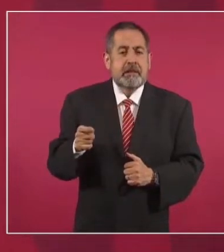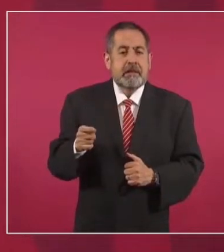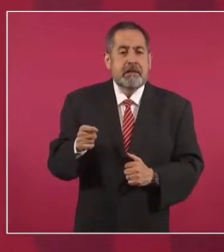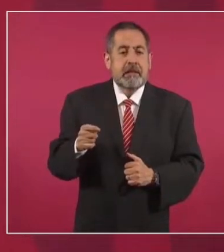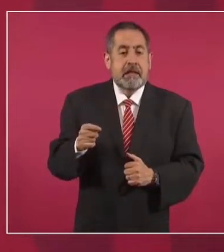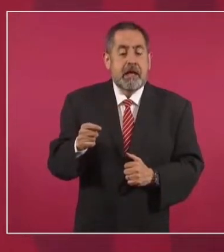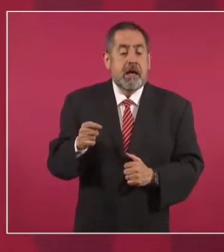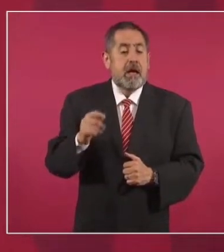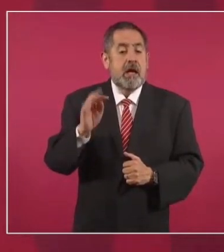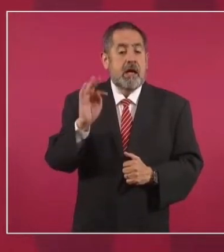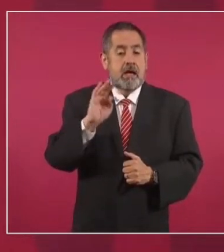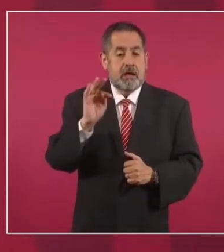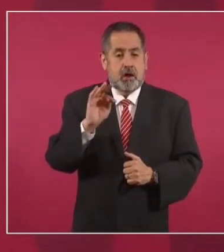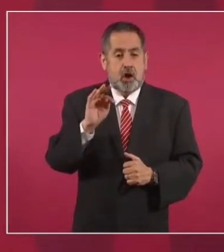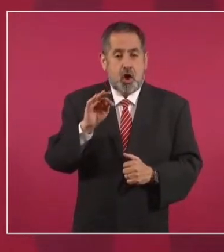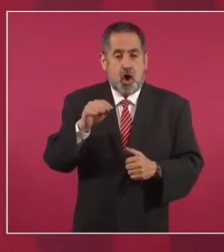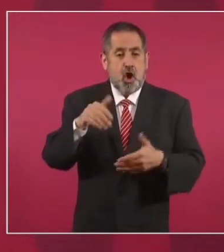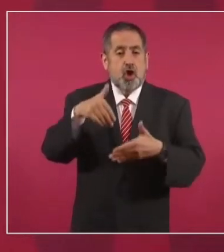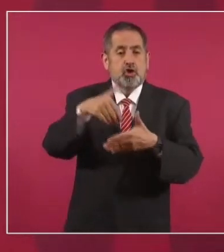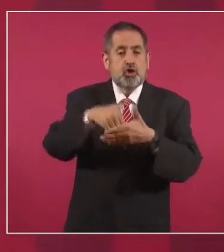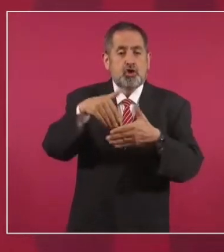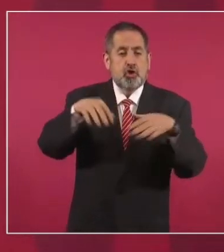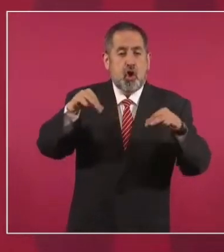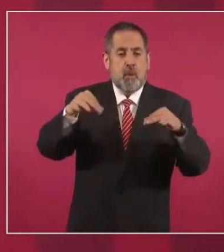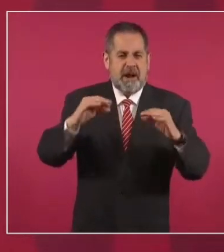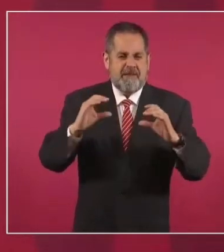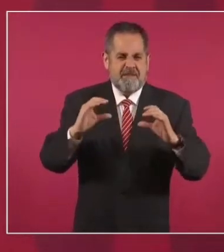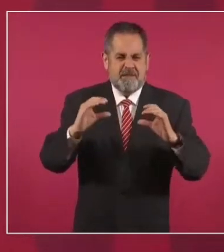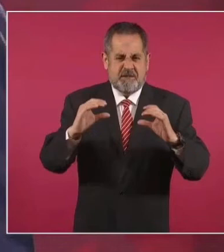llegaba un sobre grueso,